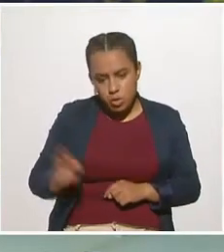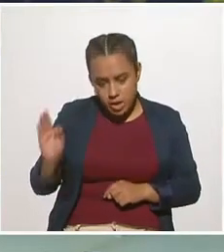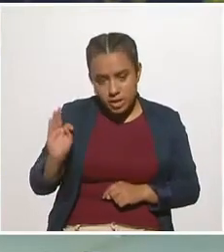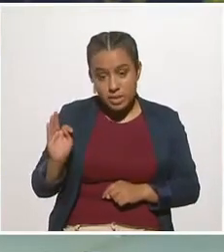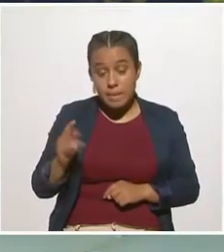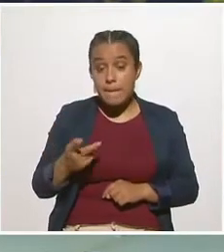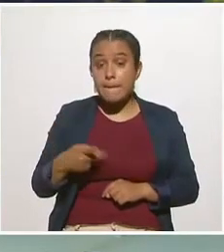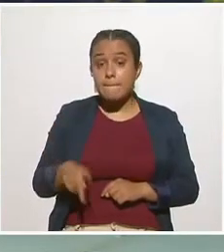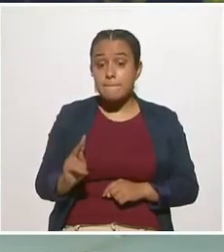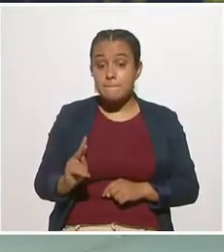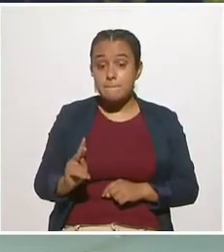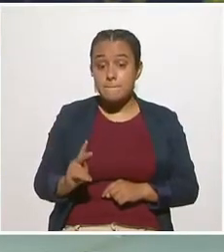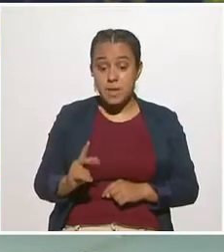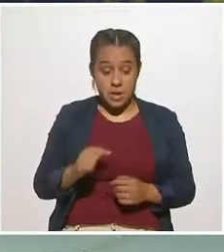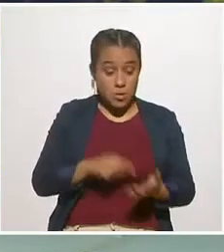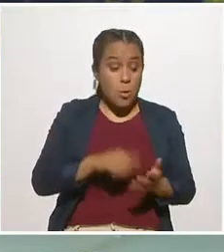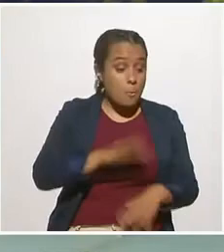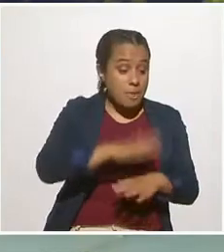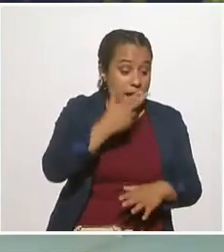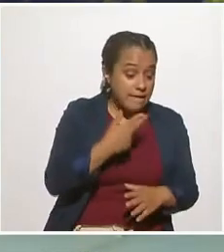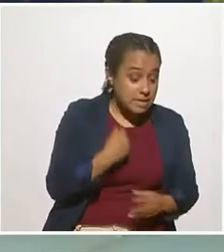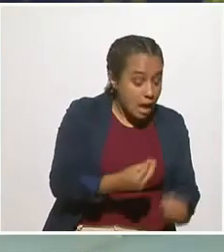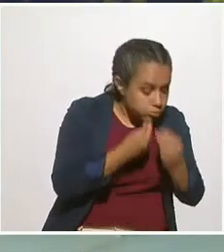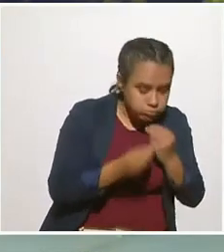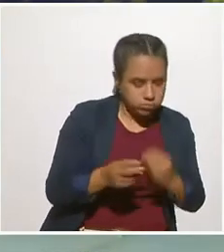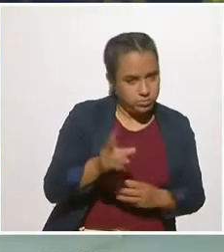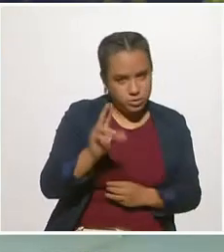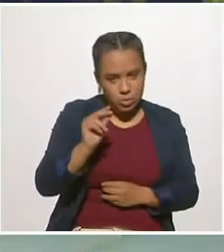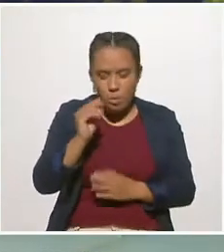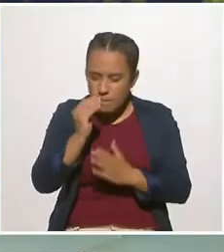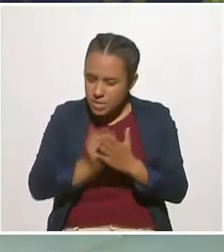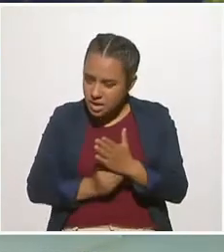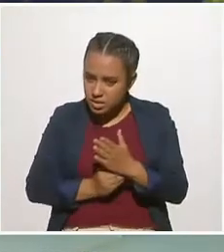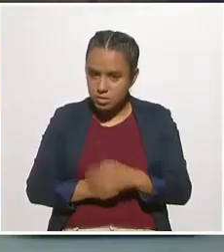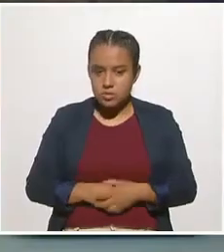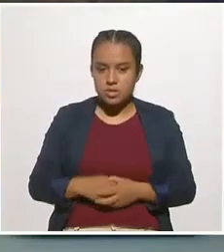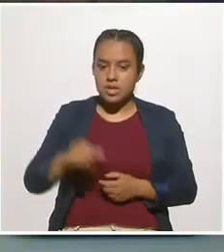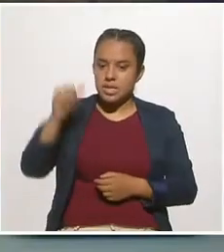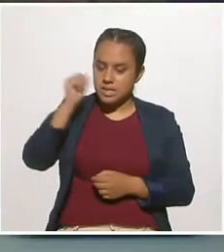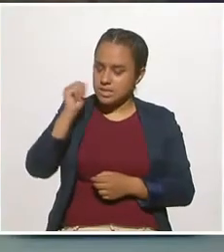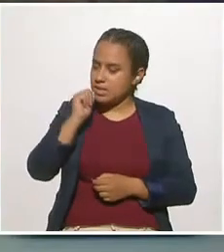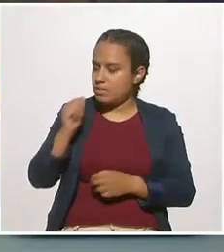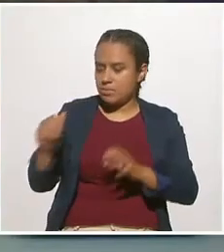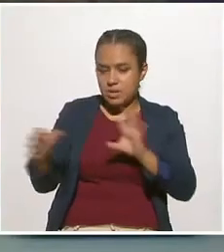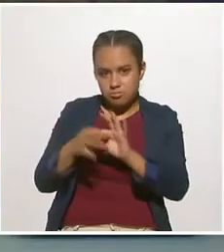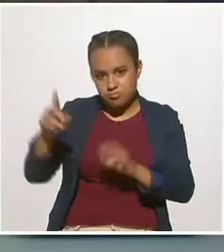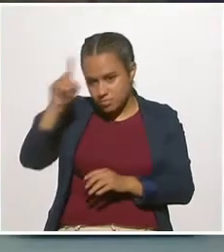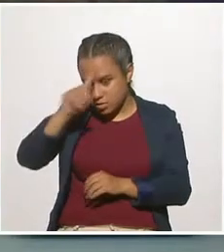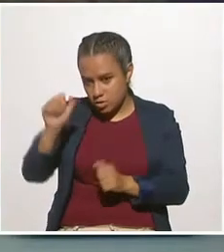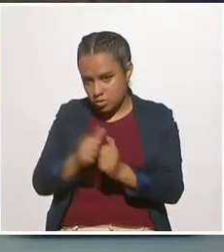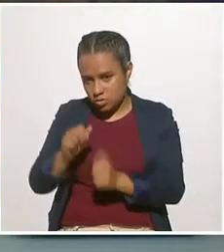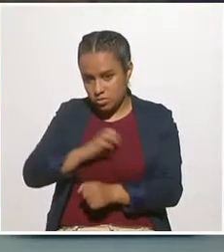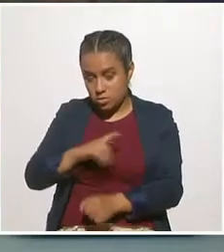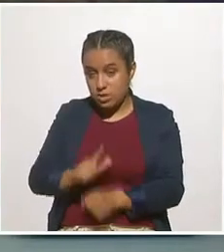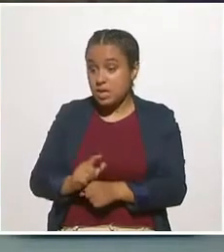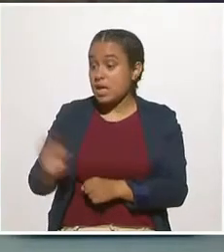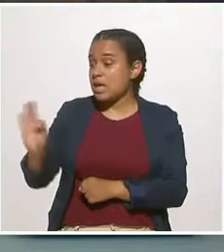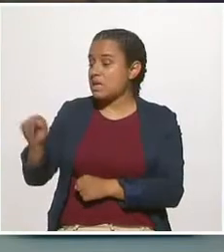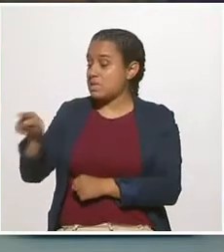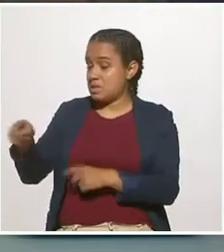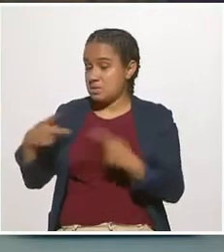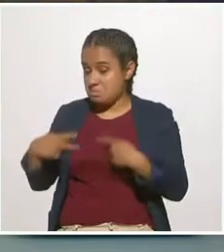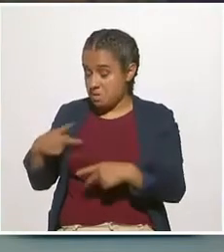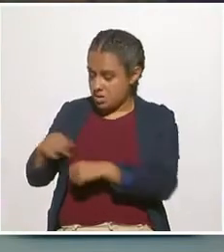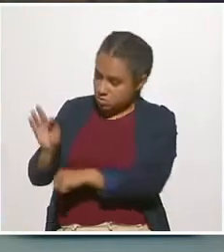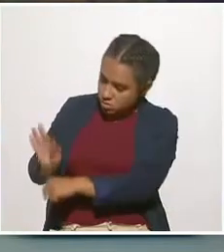tiene más azúcar. Siempre tiene que ir de la mano con un especialista, porque lo que le puede hacer bien a una persona con diabetes, a